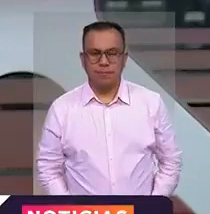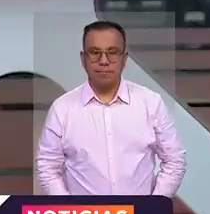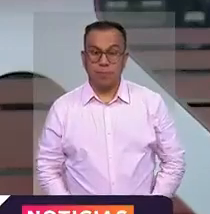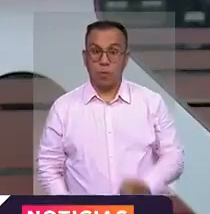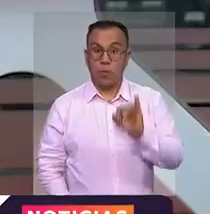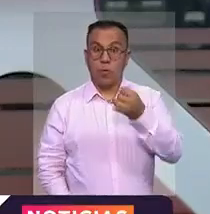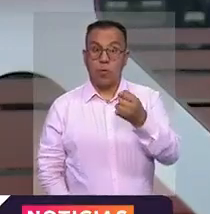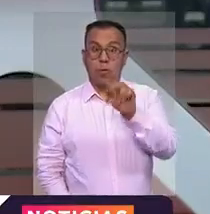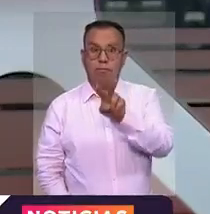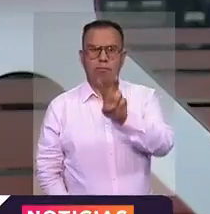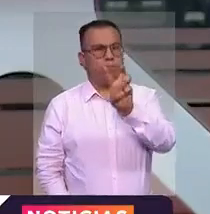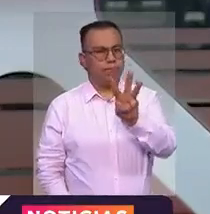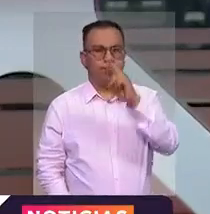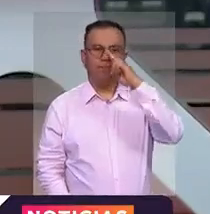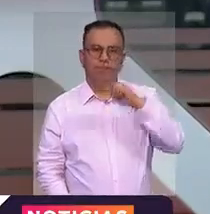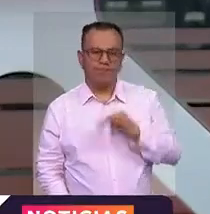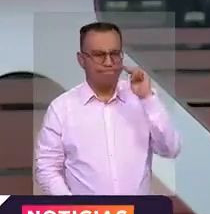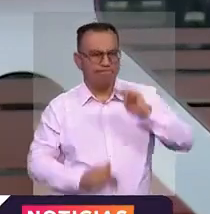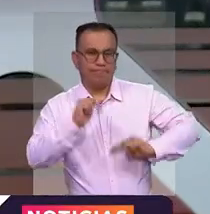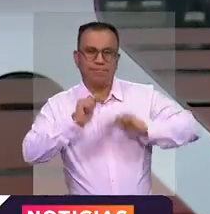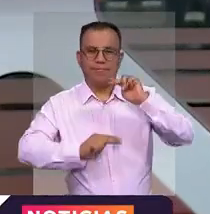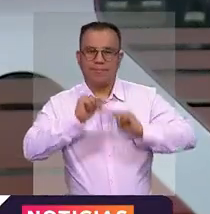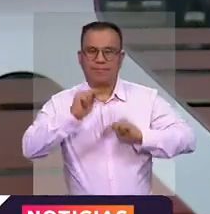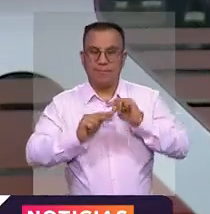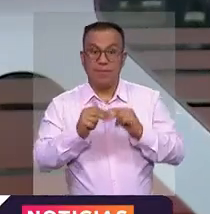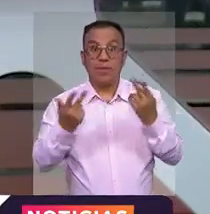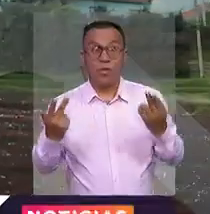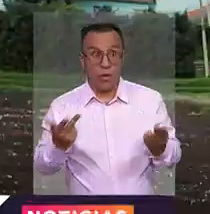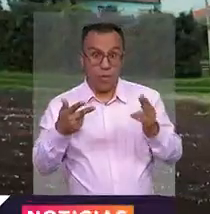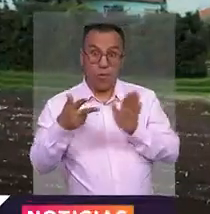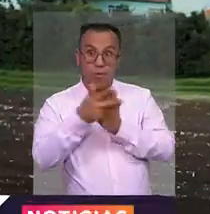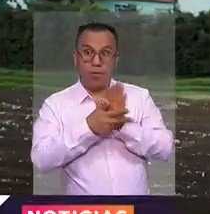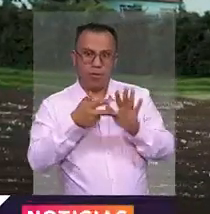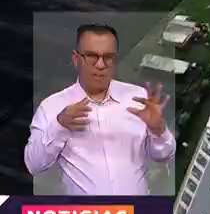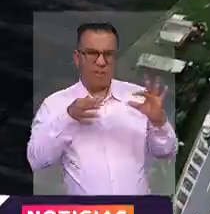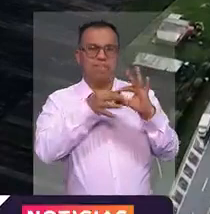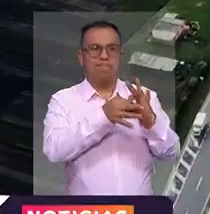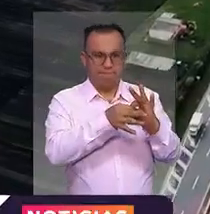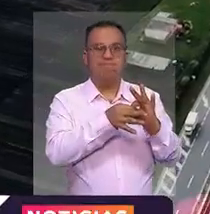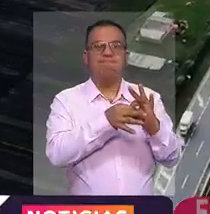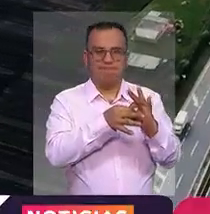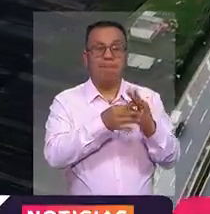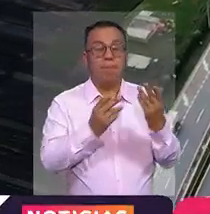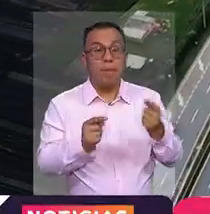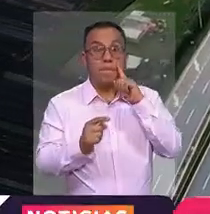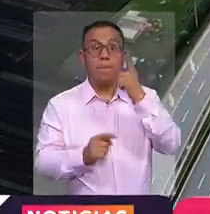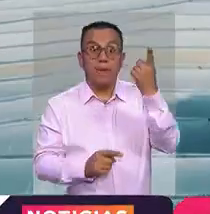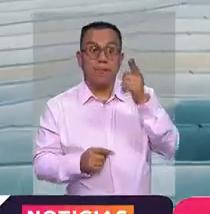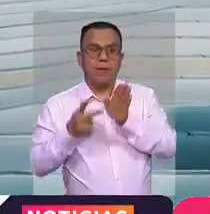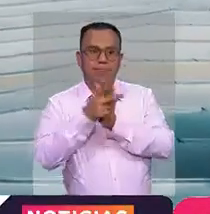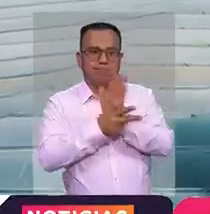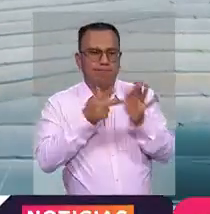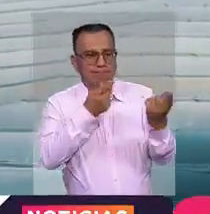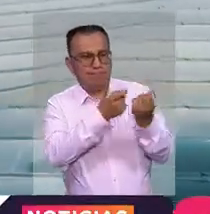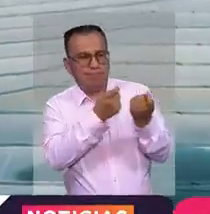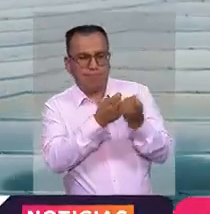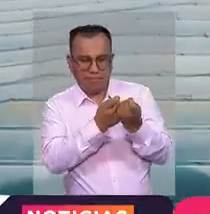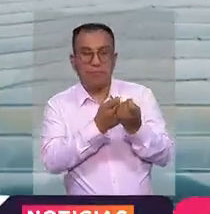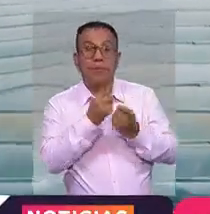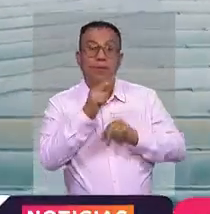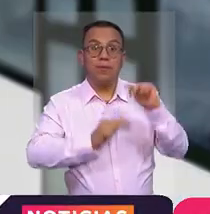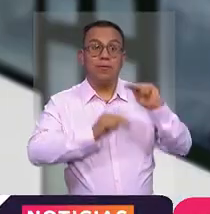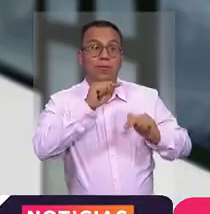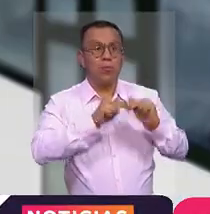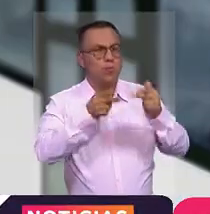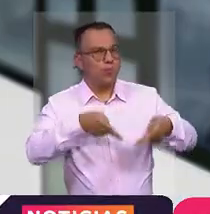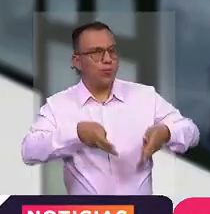Y este jueves 23 de junio inicia la construcción del Regiotrán de Occidente, que se convertirá en el primer tren de cercanías del país. El nuevo